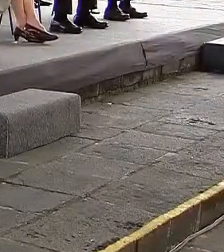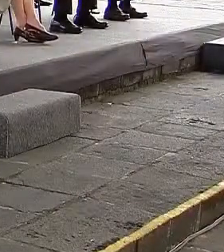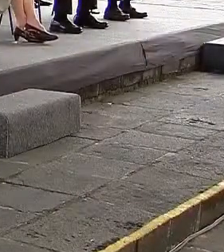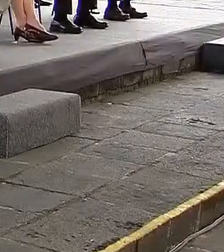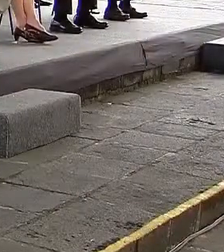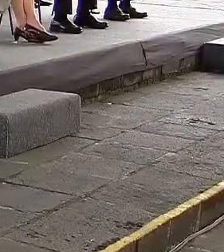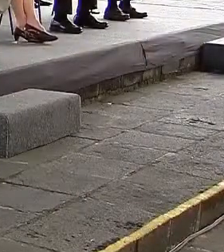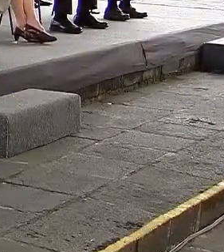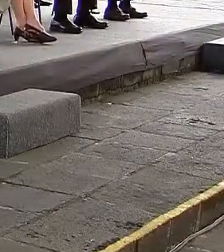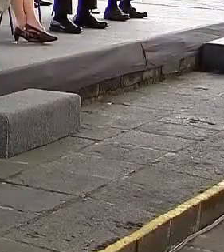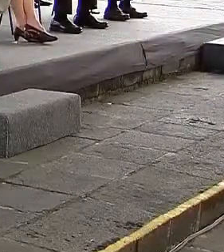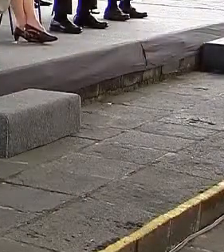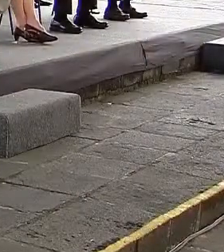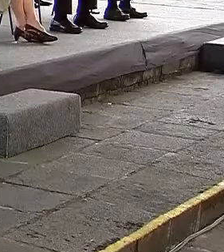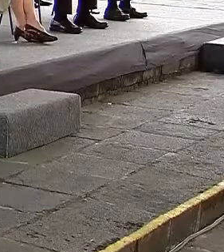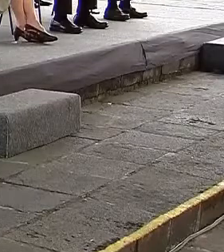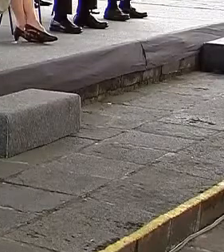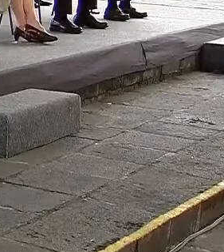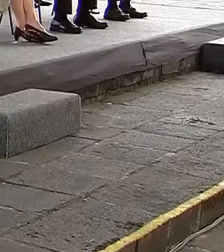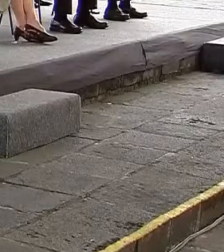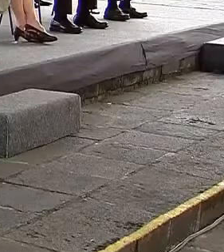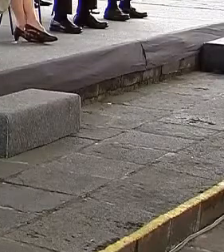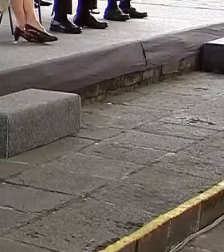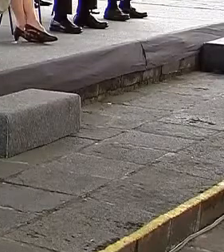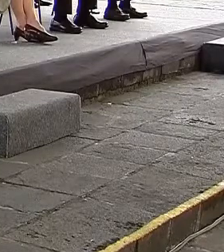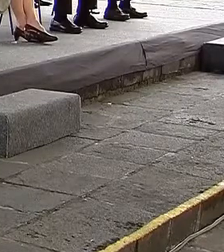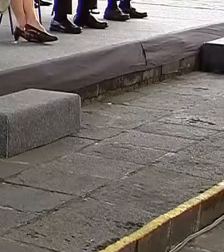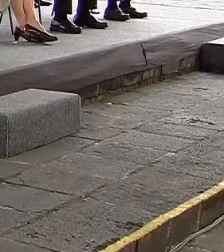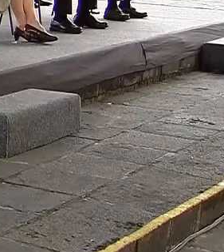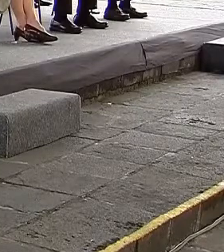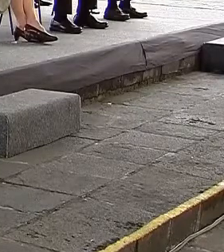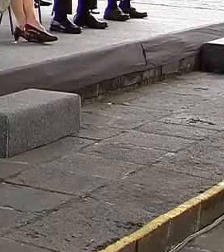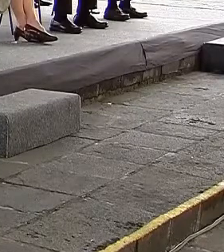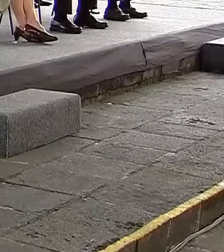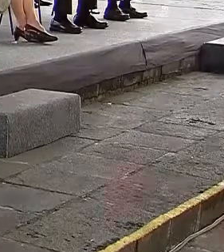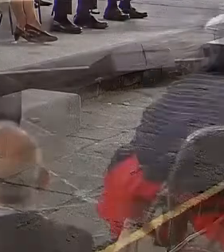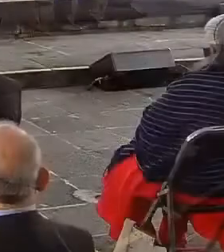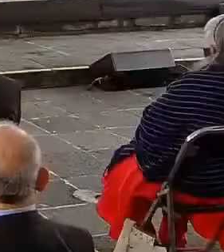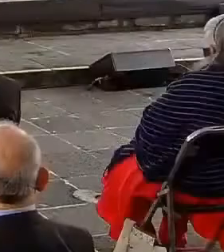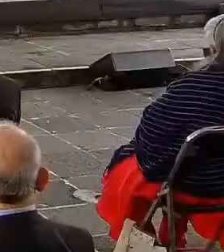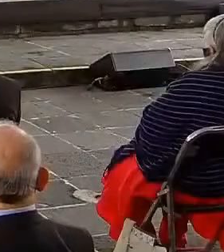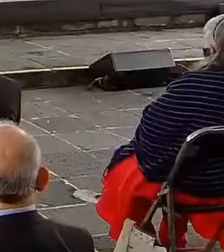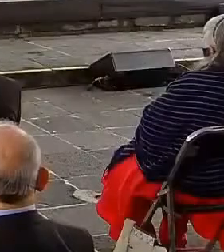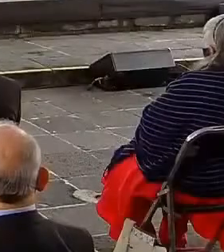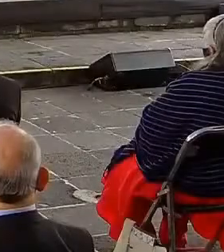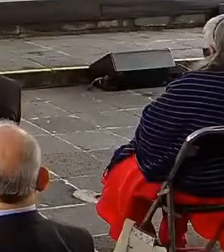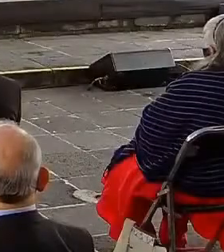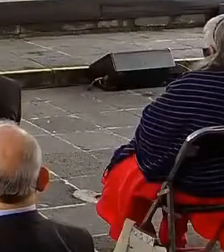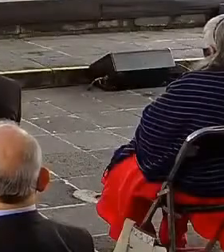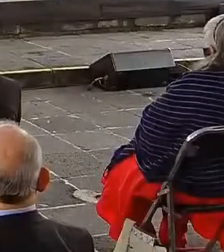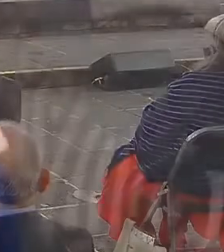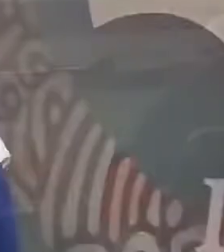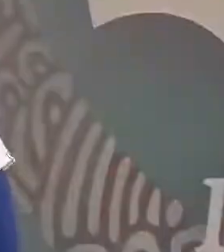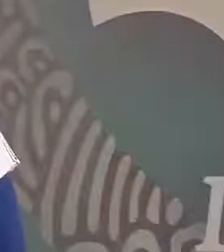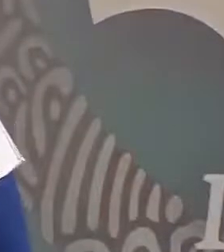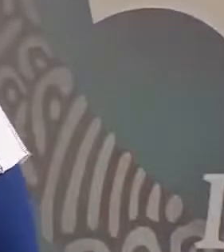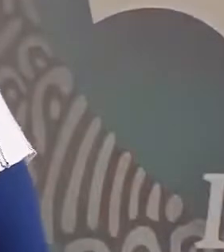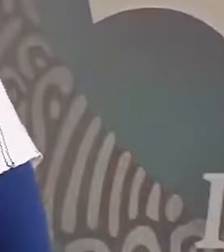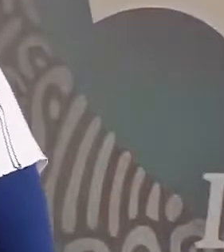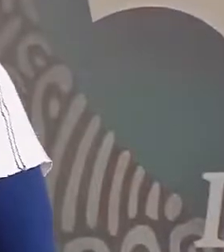Señora María Magdalena Huerta Vázquez, presidenta del Comisariado Ejidal de Santiago Zapotitlán Tláhuac.